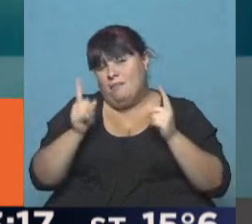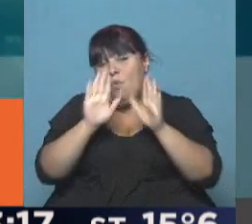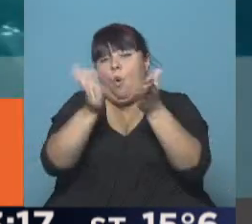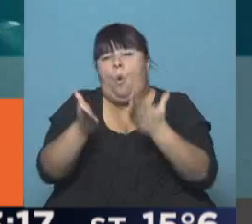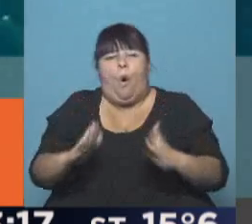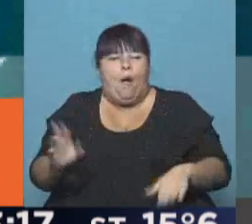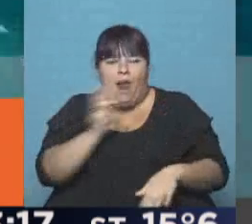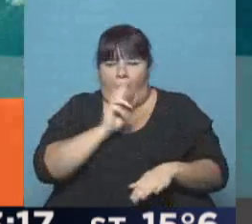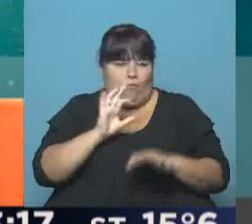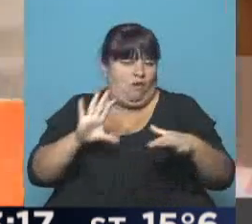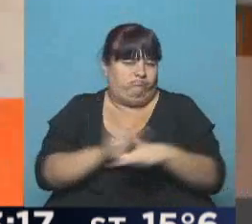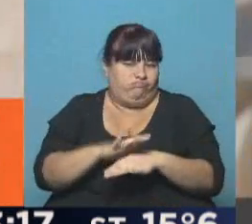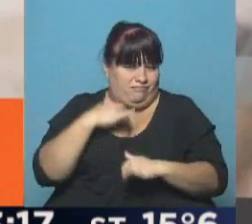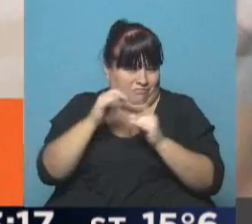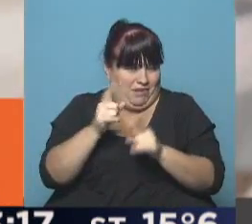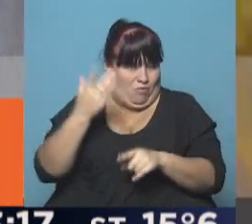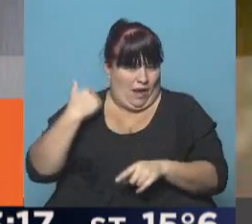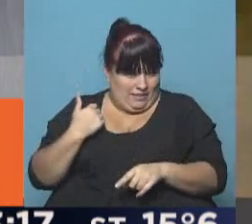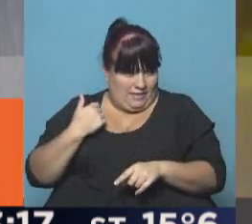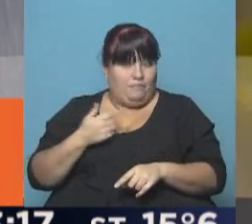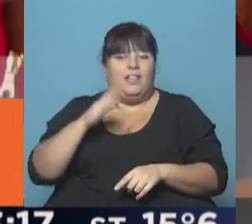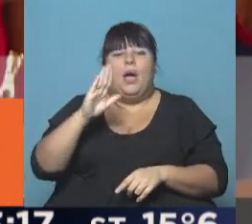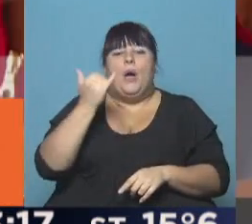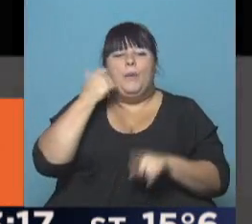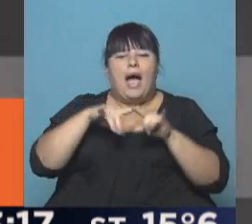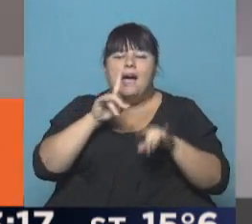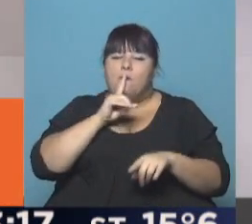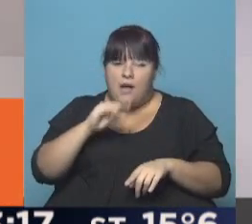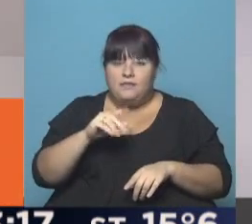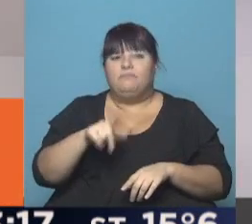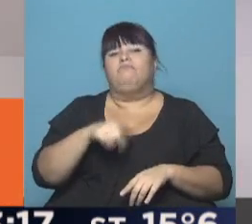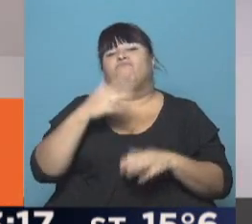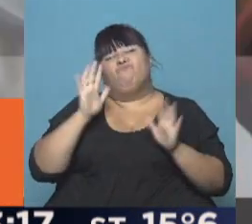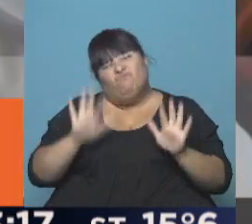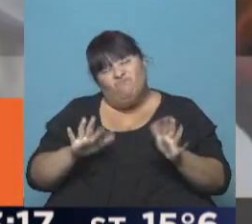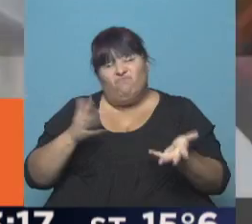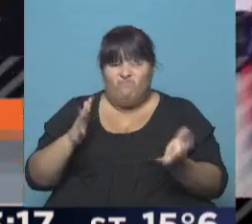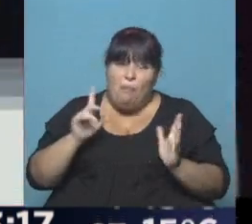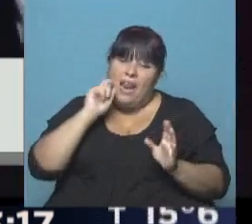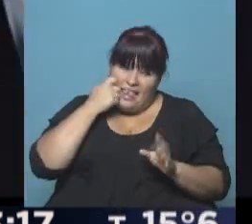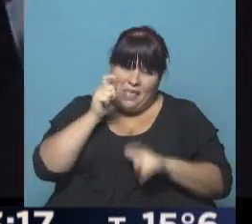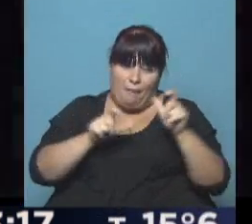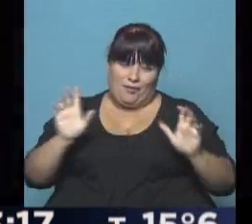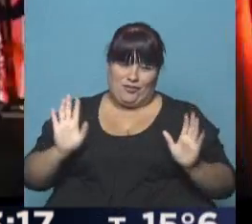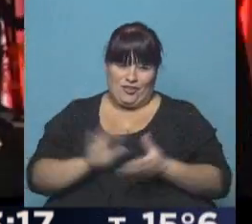cuerpos sinuoso de las chicas que les mencioné en el párrafo anterior se llama baywatch guardianes de la bahía flojita pero con linda gente